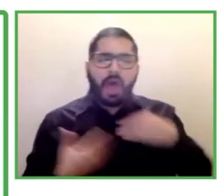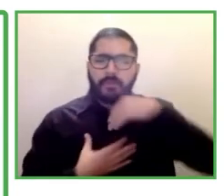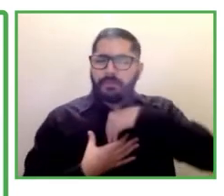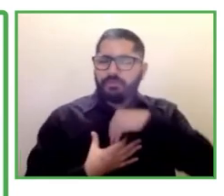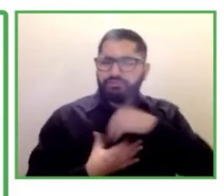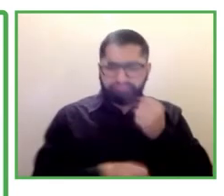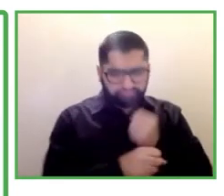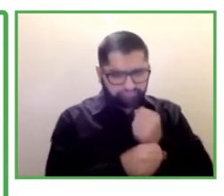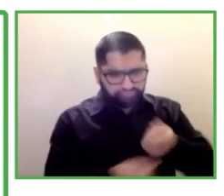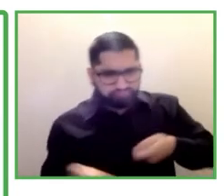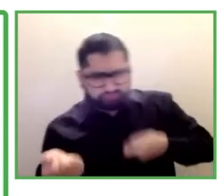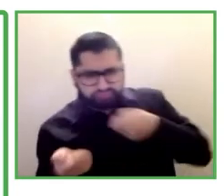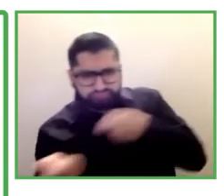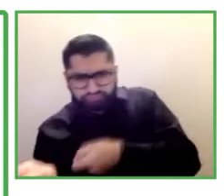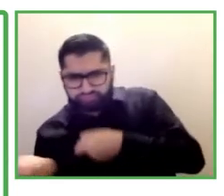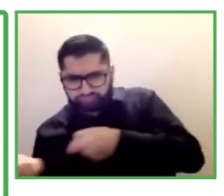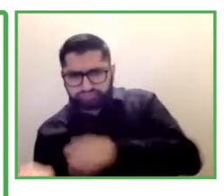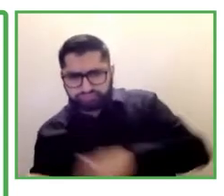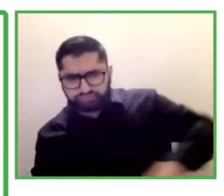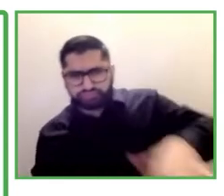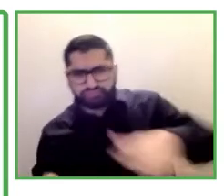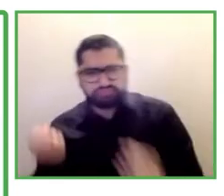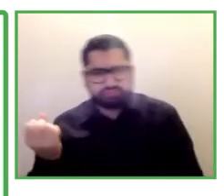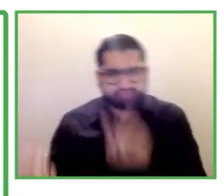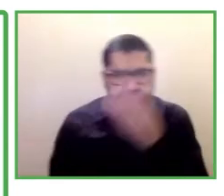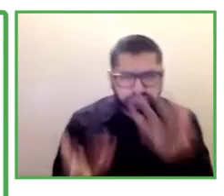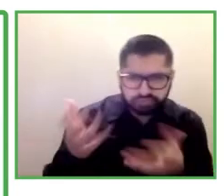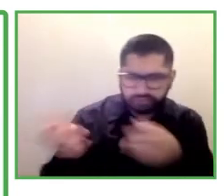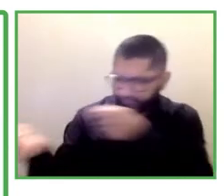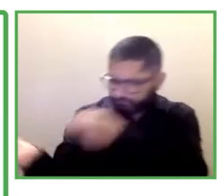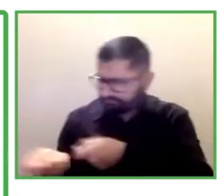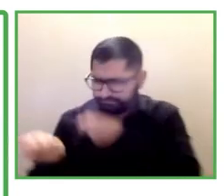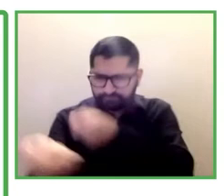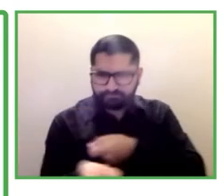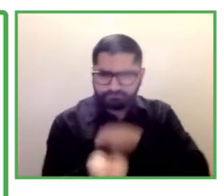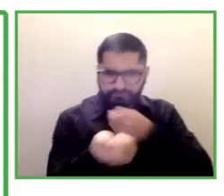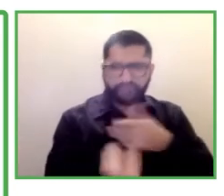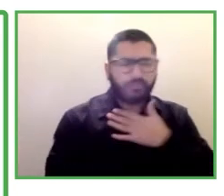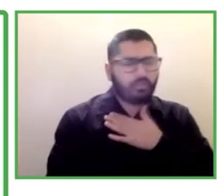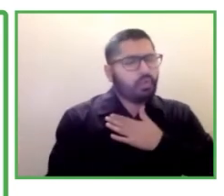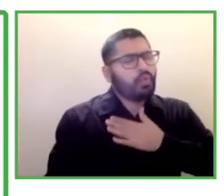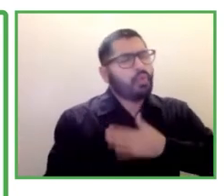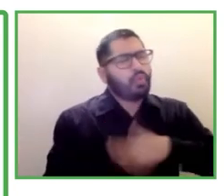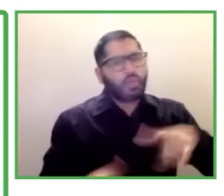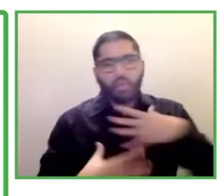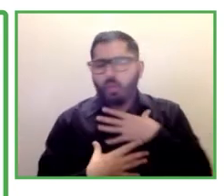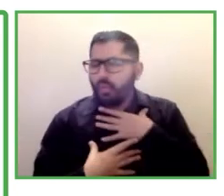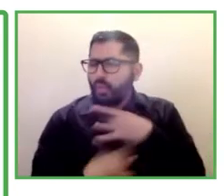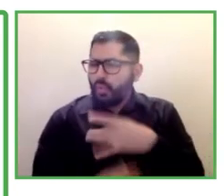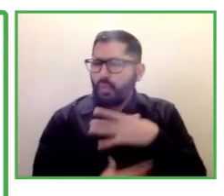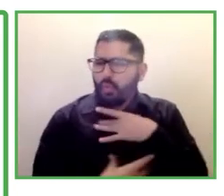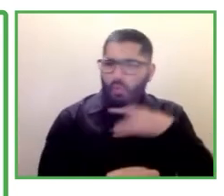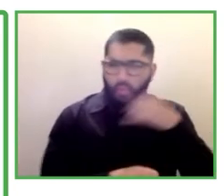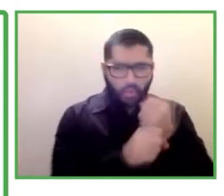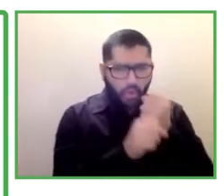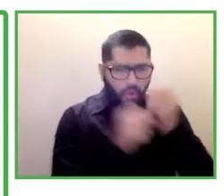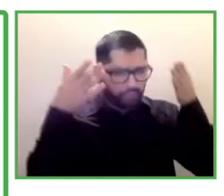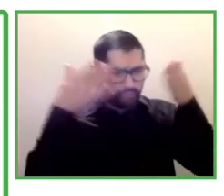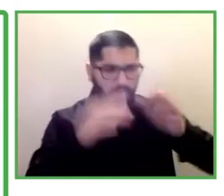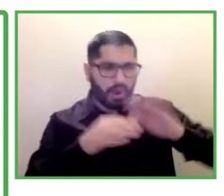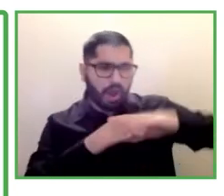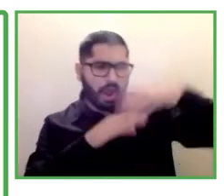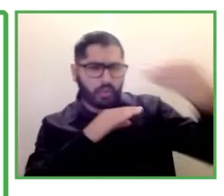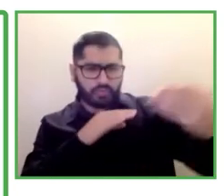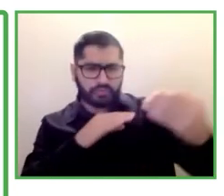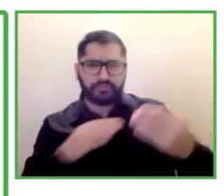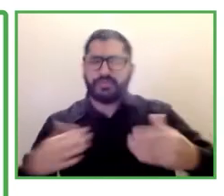Así que realmente está muy contento y está disfrutando de su oportunidad de trabajar acá y de tener independencia también.